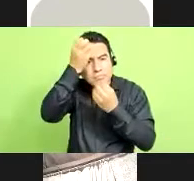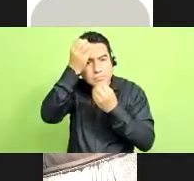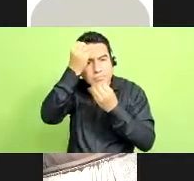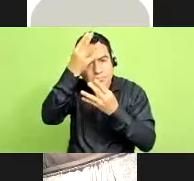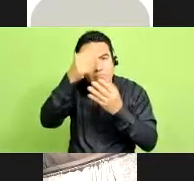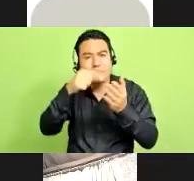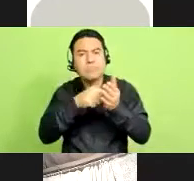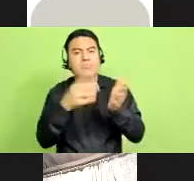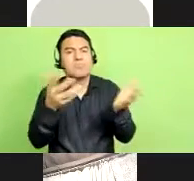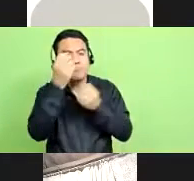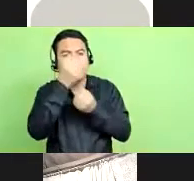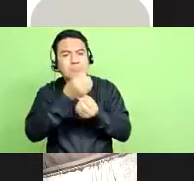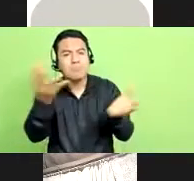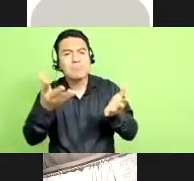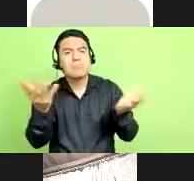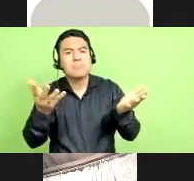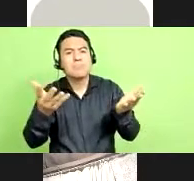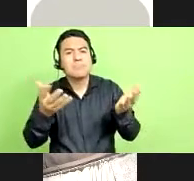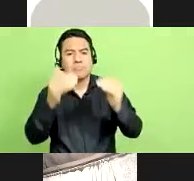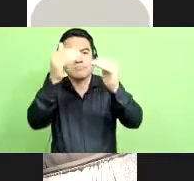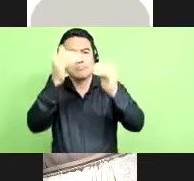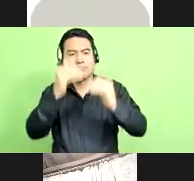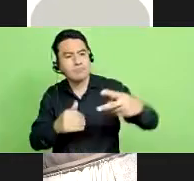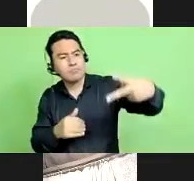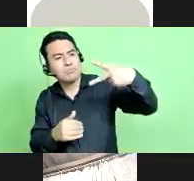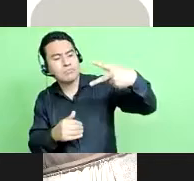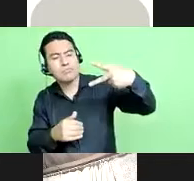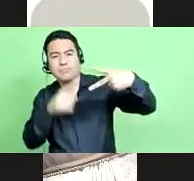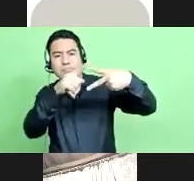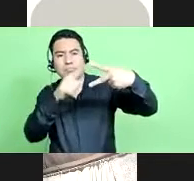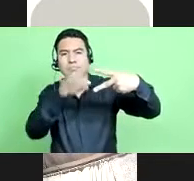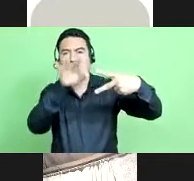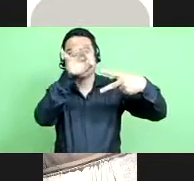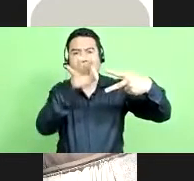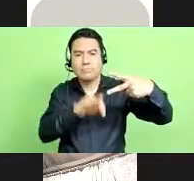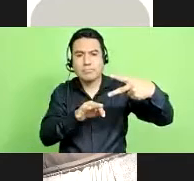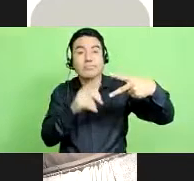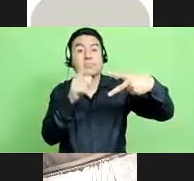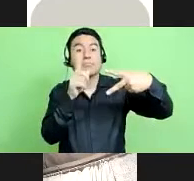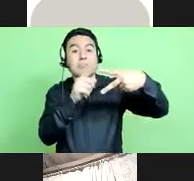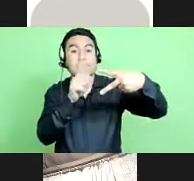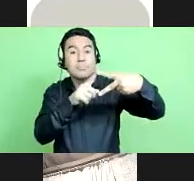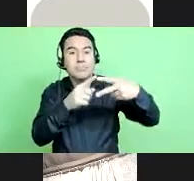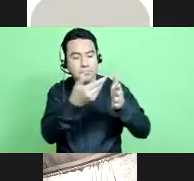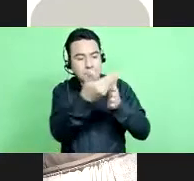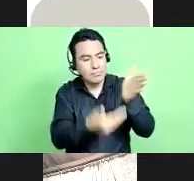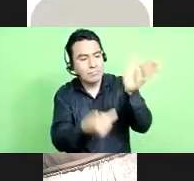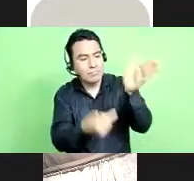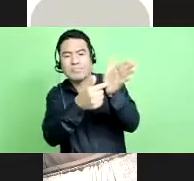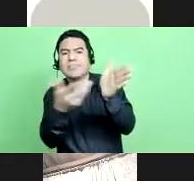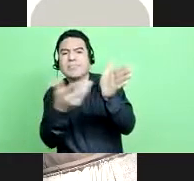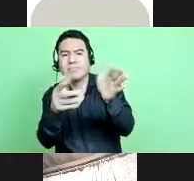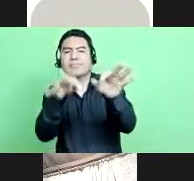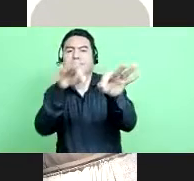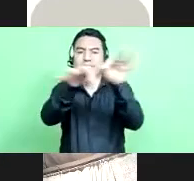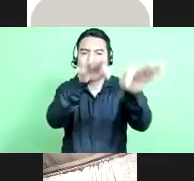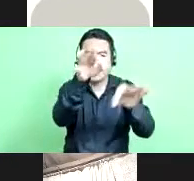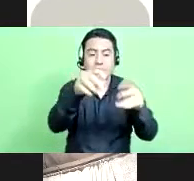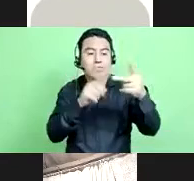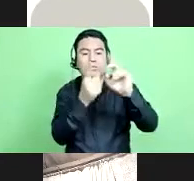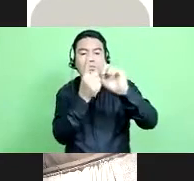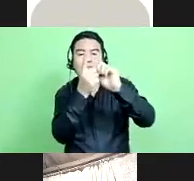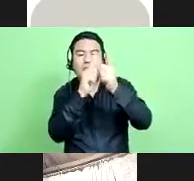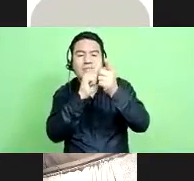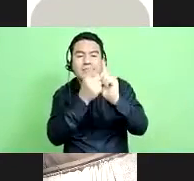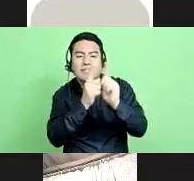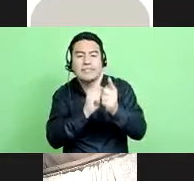va a consistir en dos etapas o explicar el plan de consulta y también las principales modificaciones la norma técnica a